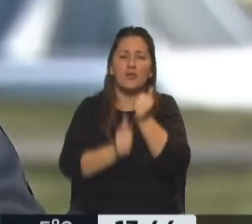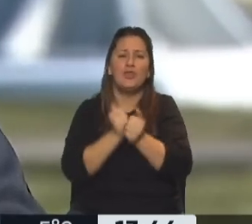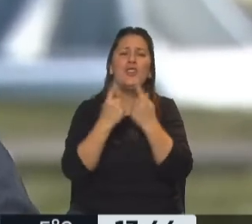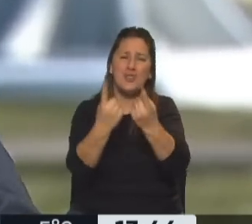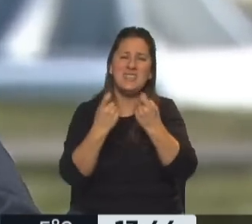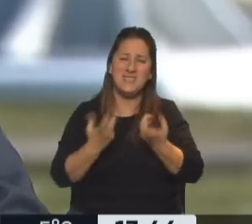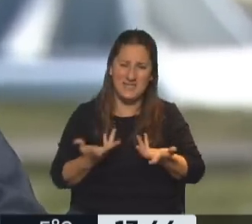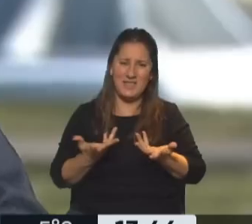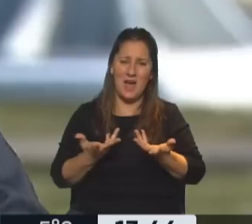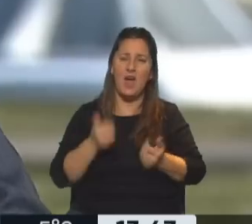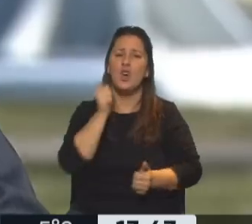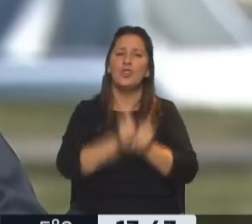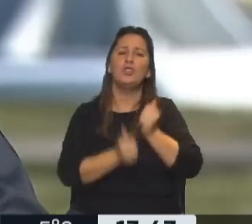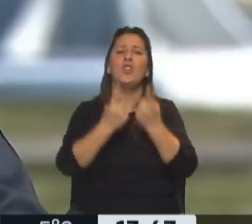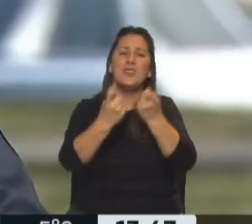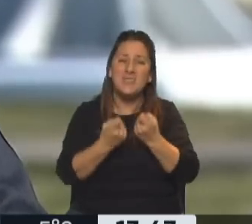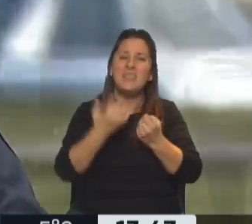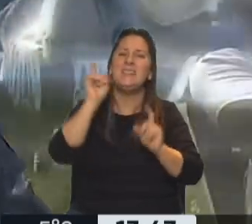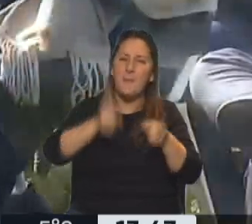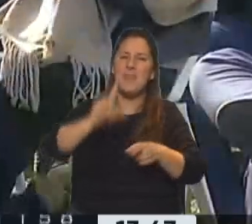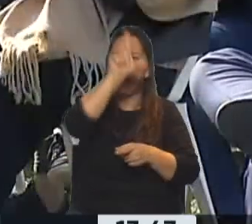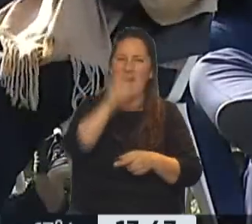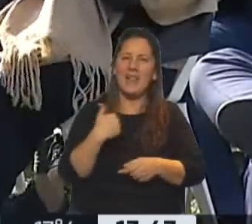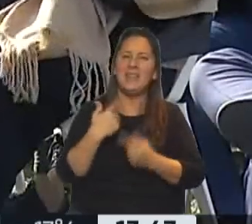necesita y lo necesita la Argentina.